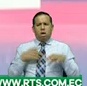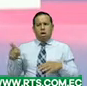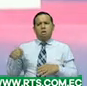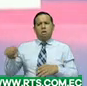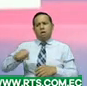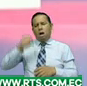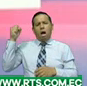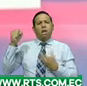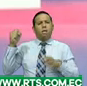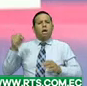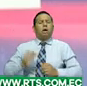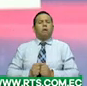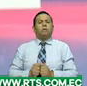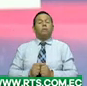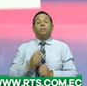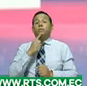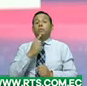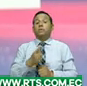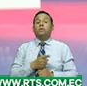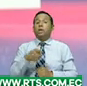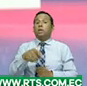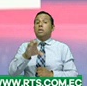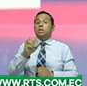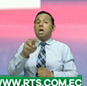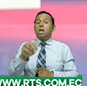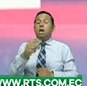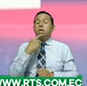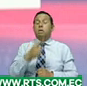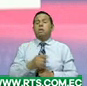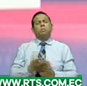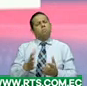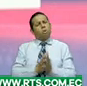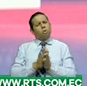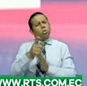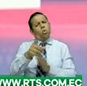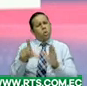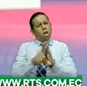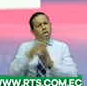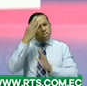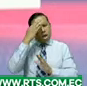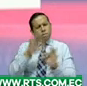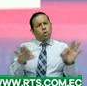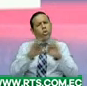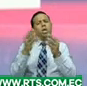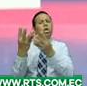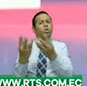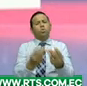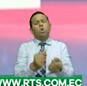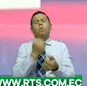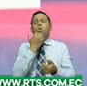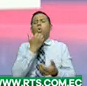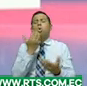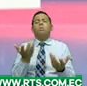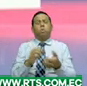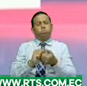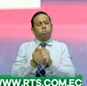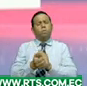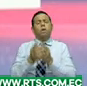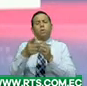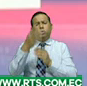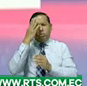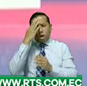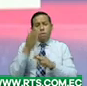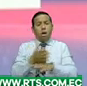Consejo Nacional Electoral que resuelva lo que deba resolver en el marco de la ley, y que luego, una vez que el acuerdo esté finiquitado con el consenso expreso